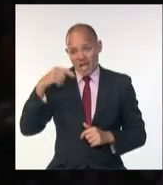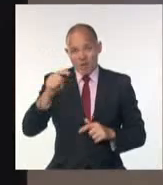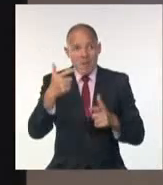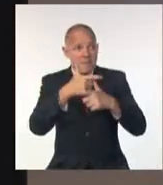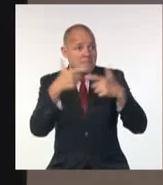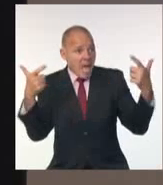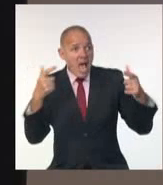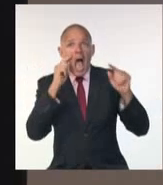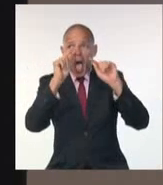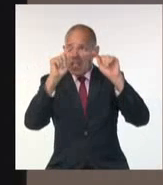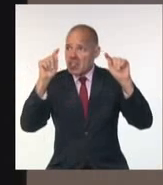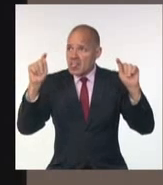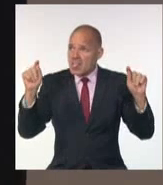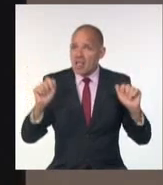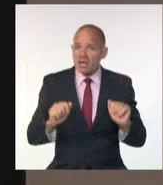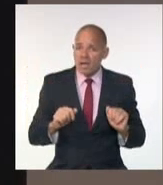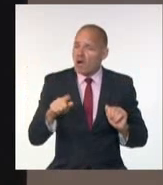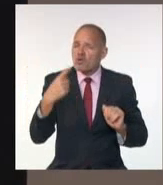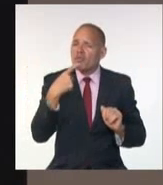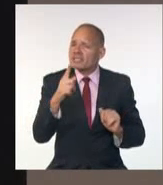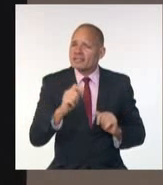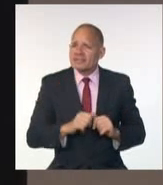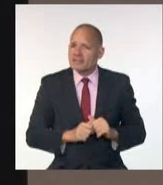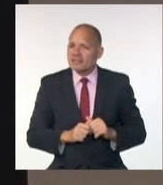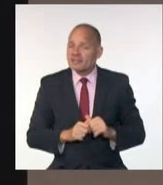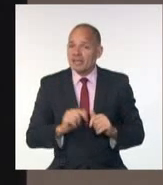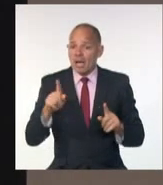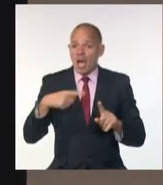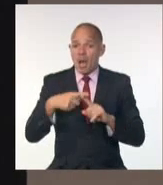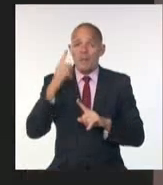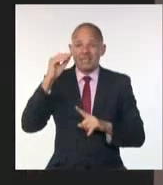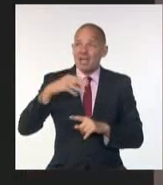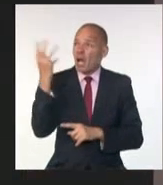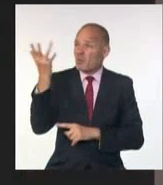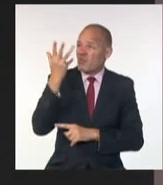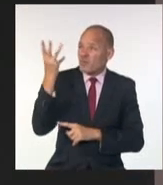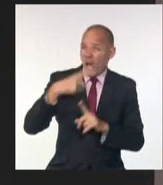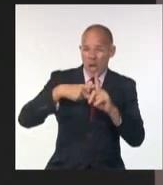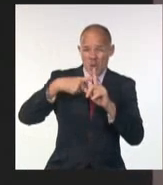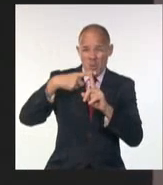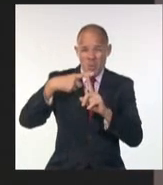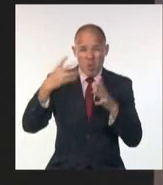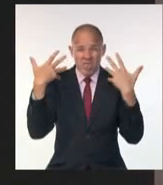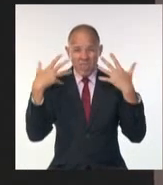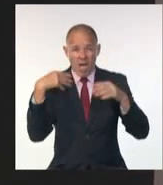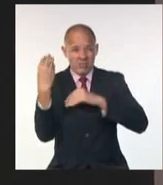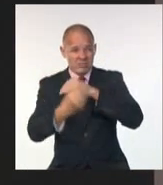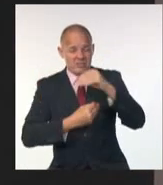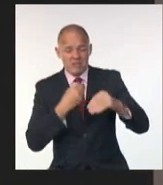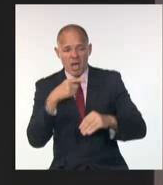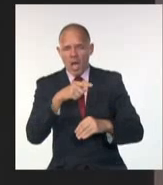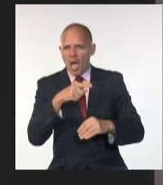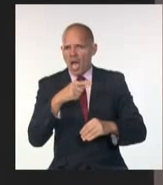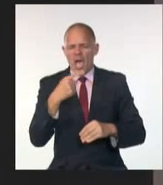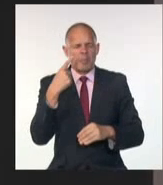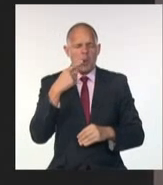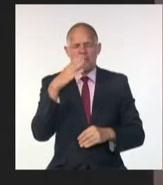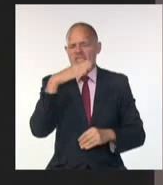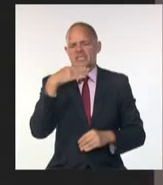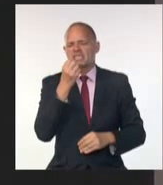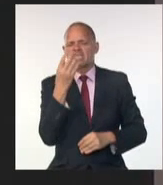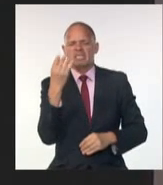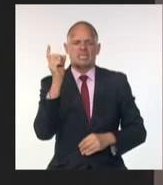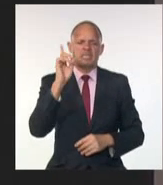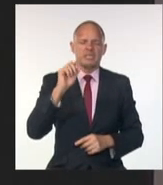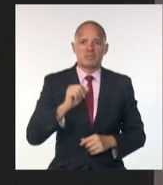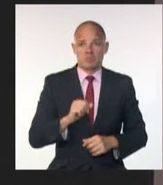agresores. Se mostró una vez más negacionista del cambio climático. Igualmente criticó los derechos sexuales y reproductivos en un deliberado